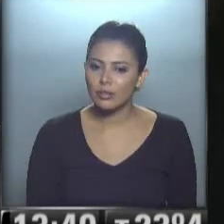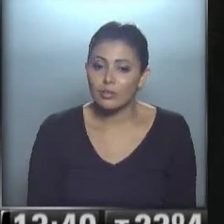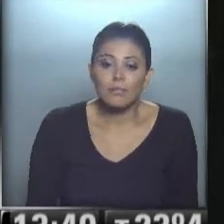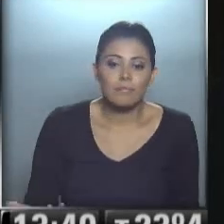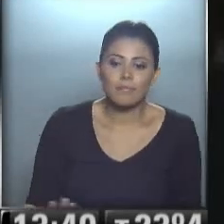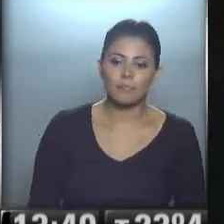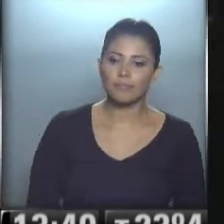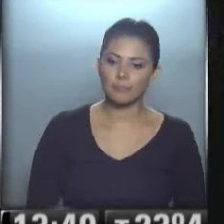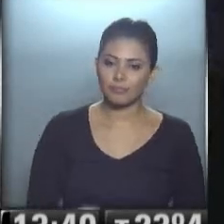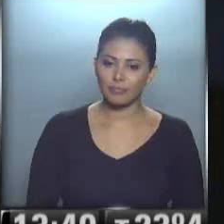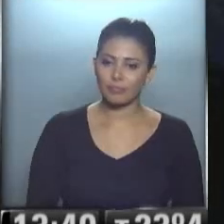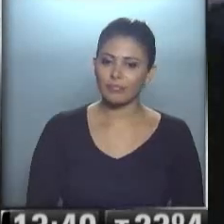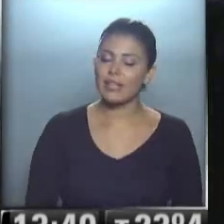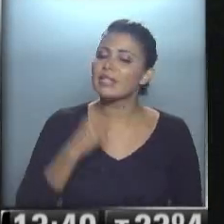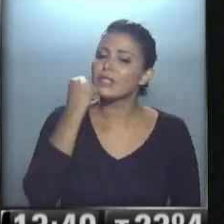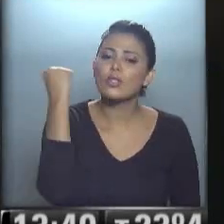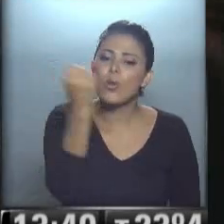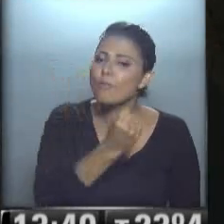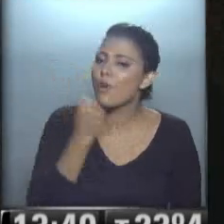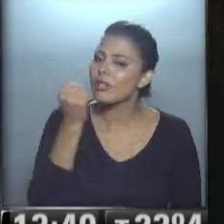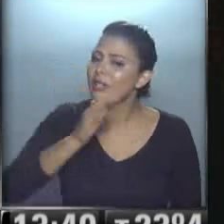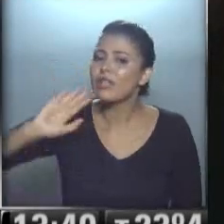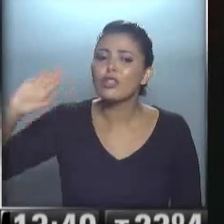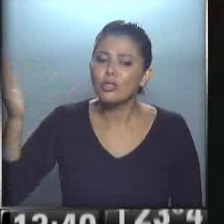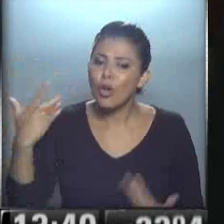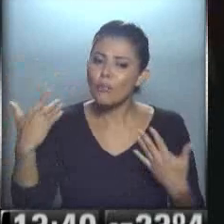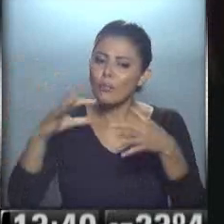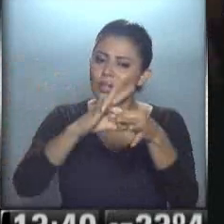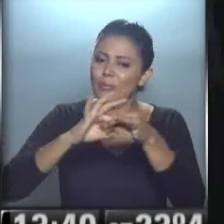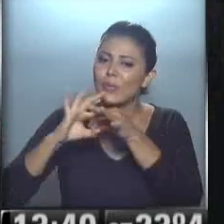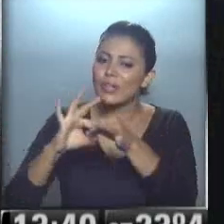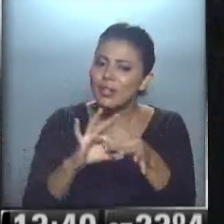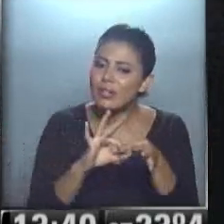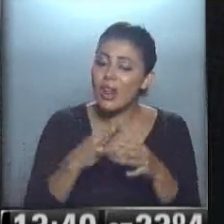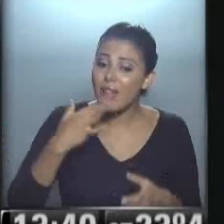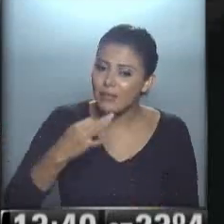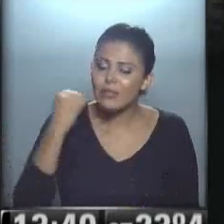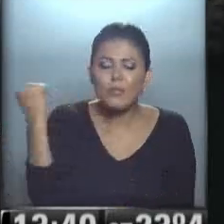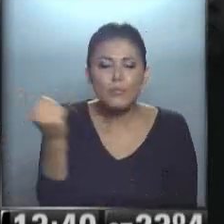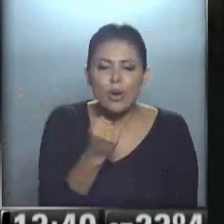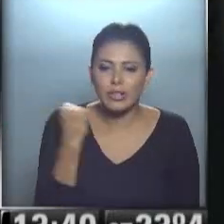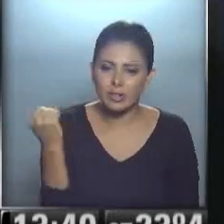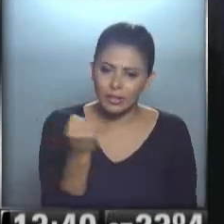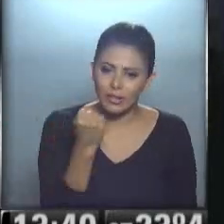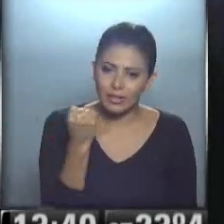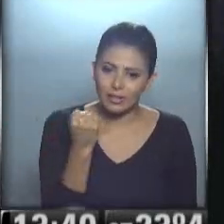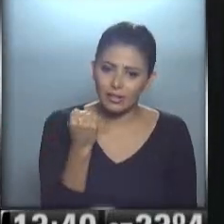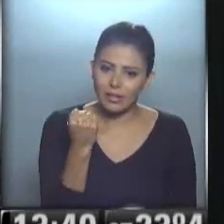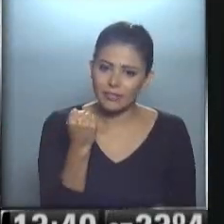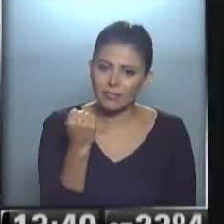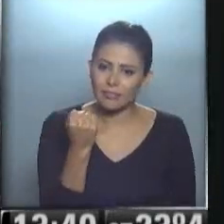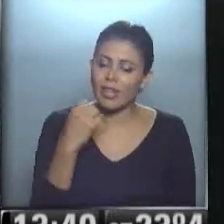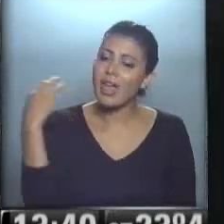Bueno, que es muy importante que estemos todos unidos. Es realmente importante